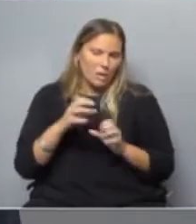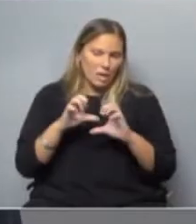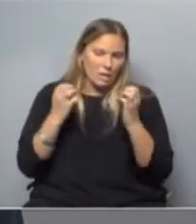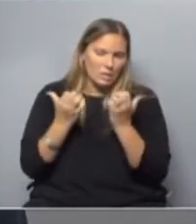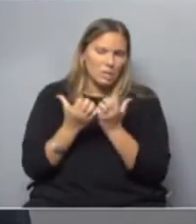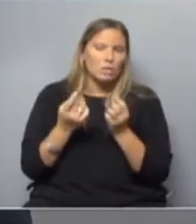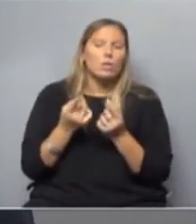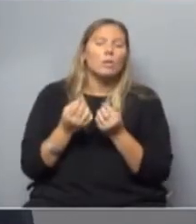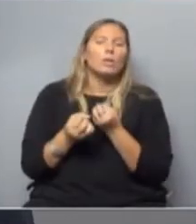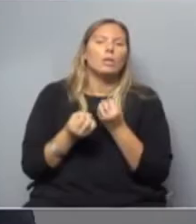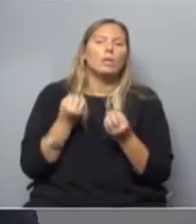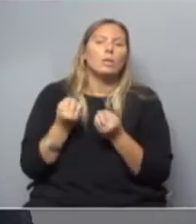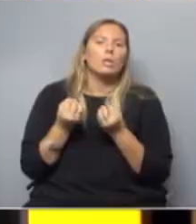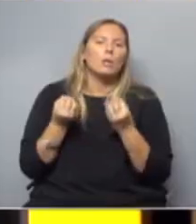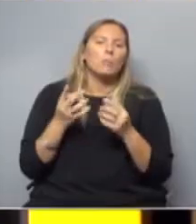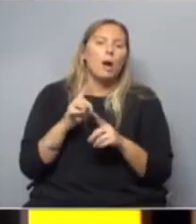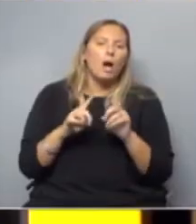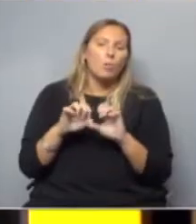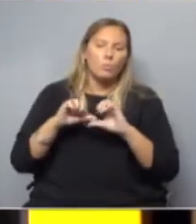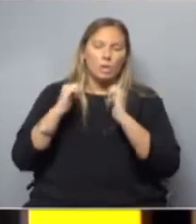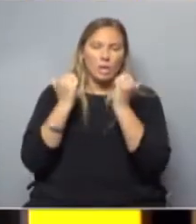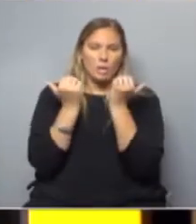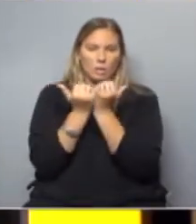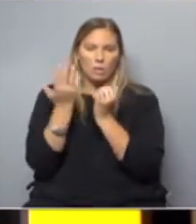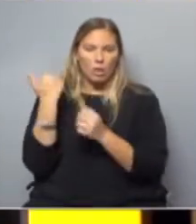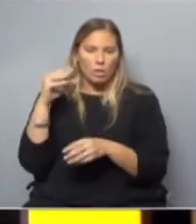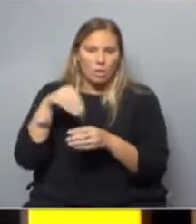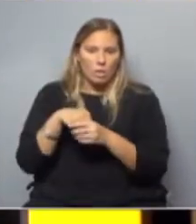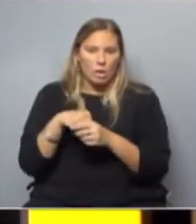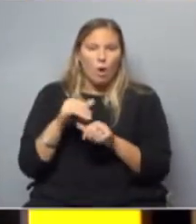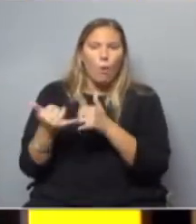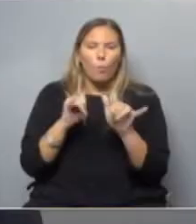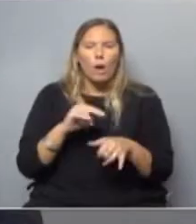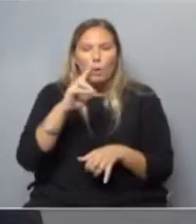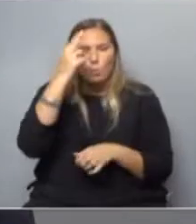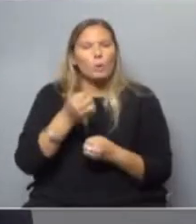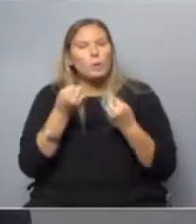¿Qué puede pasar si ves que en alguno de los estadios en los que estuviste involucrado termina jugando Uruguay?